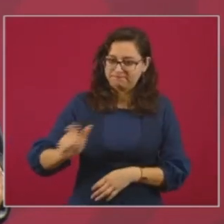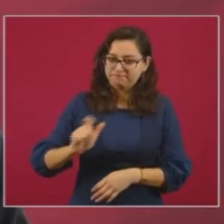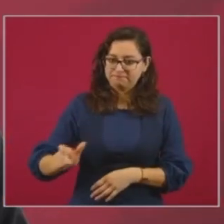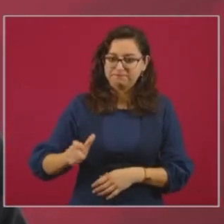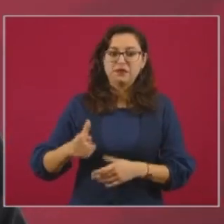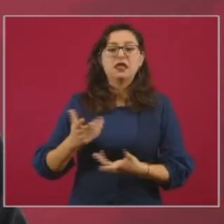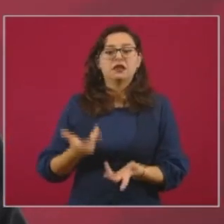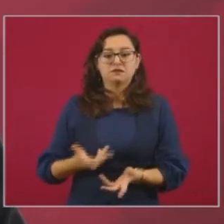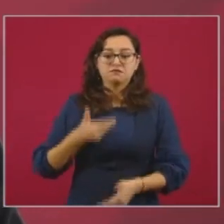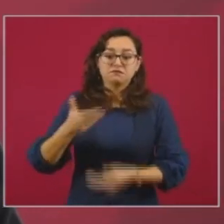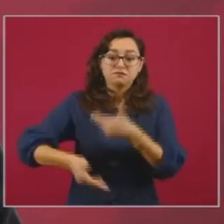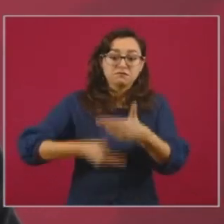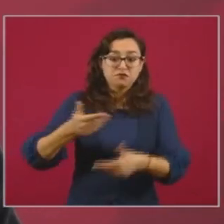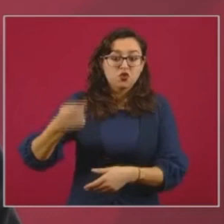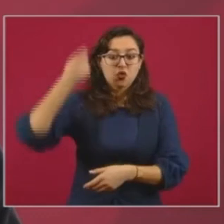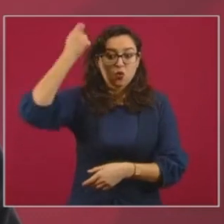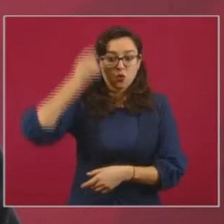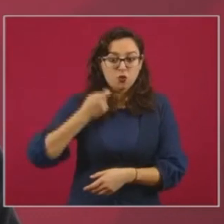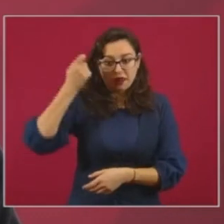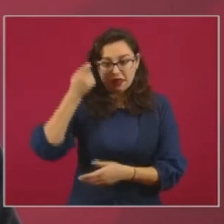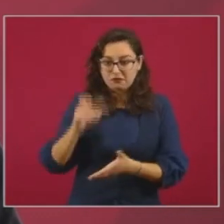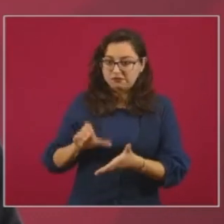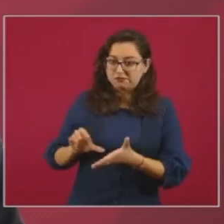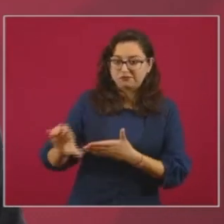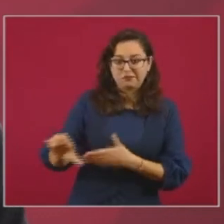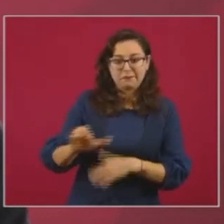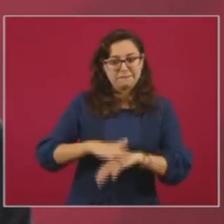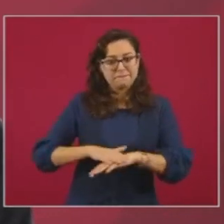cuando el trabajador se jubile.